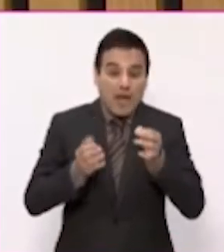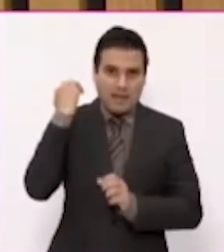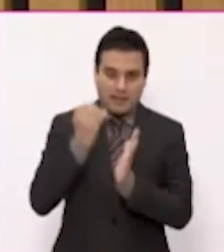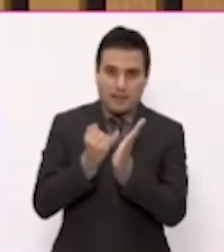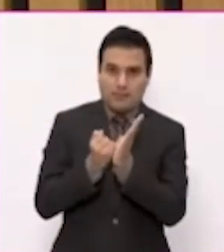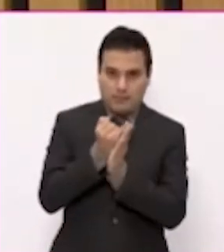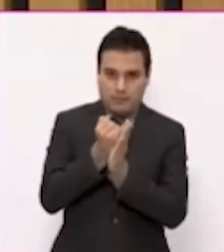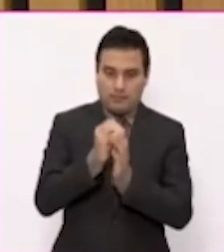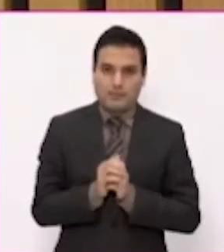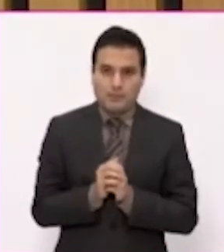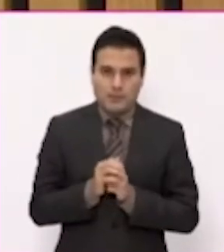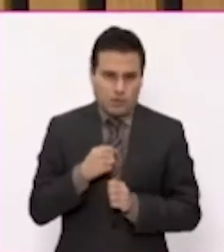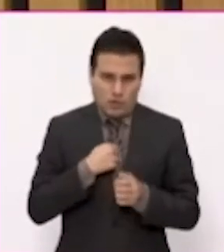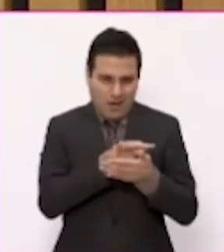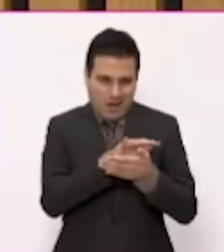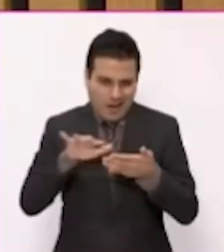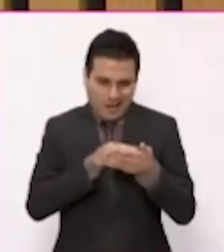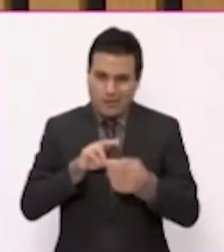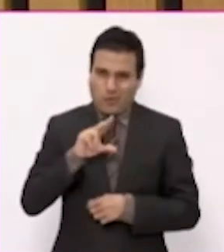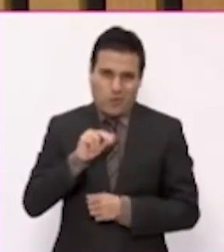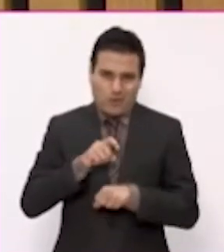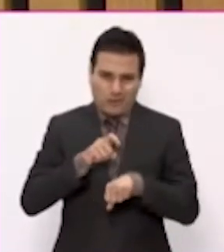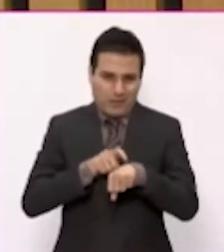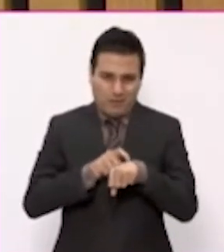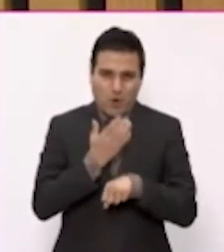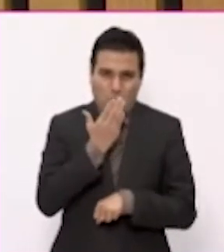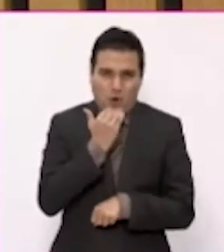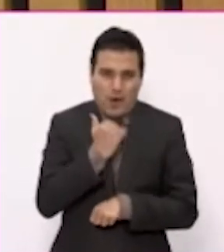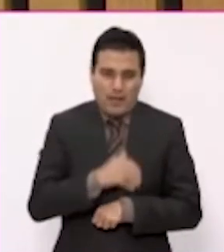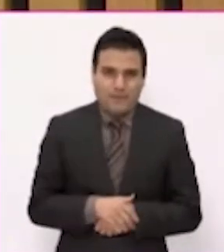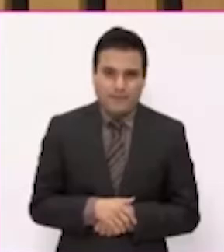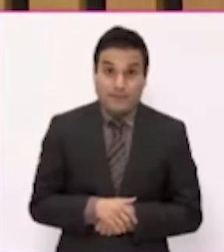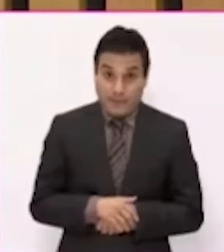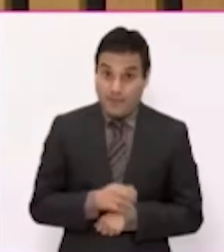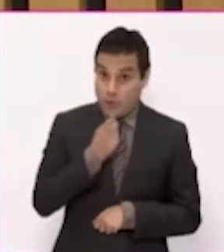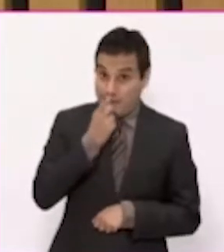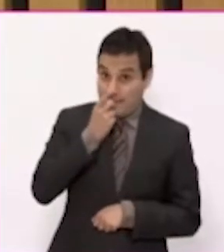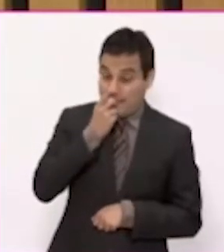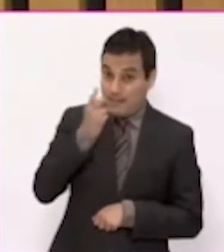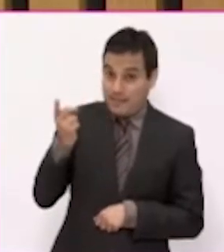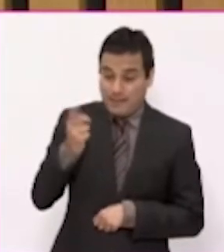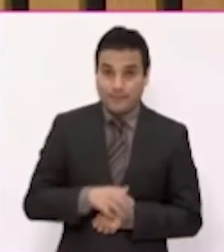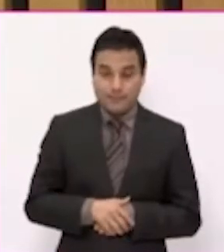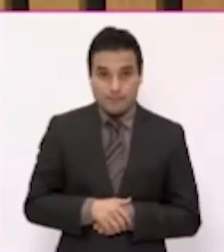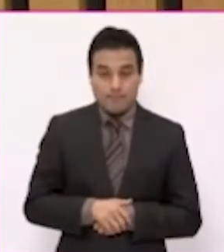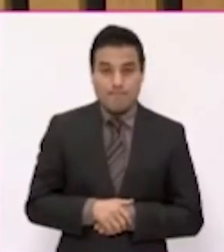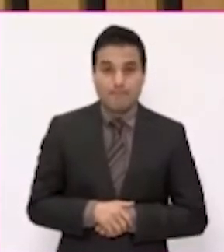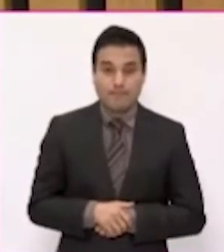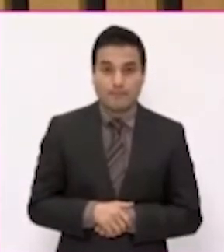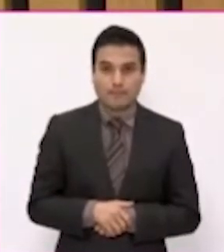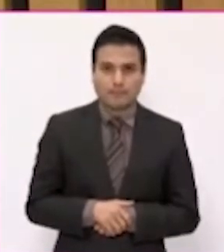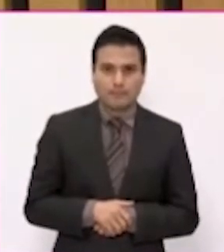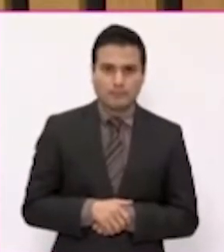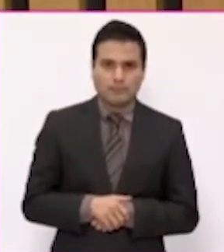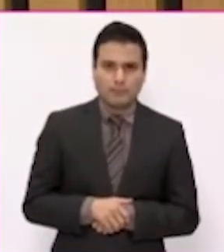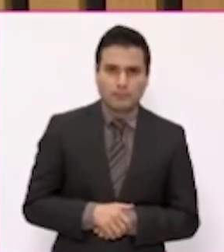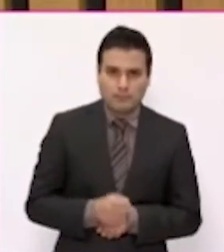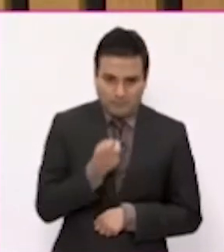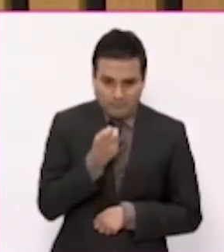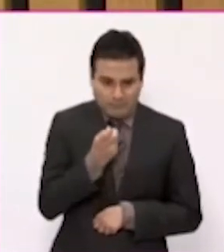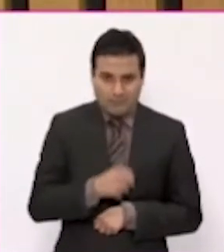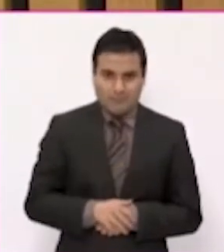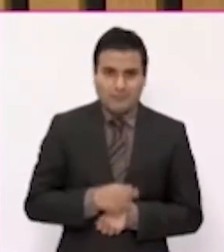a leer con detalle por falta de tiempo, pero que en esencia establece que no hay procedencia de